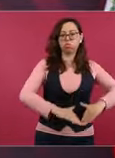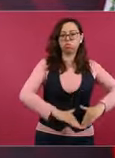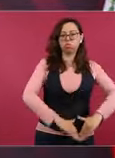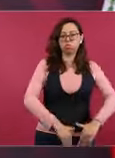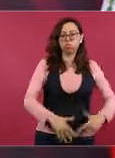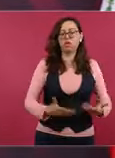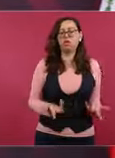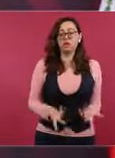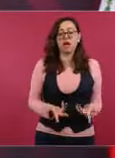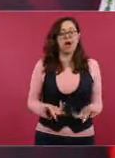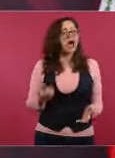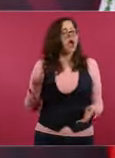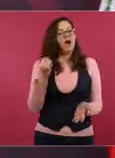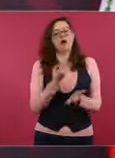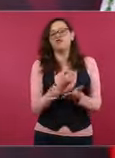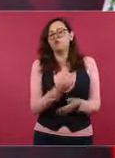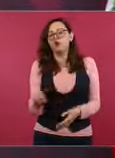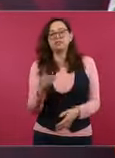y hay que estar